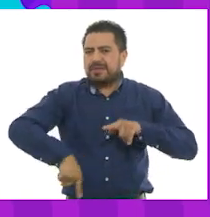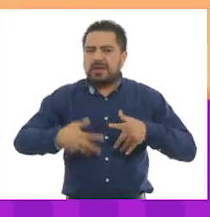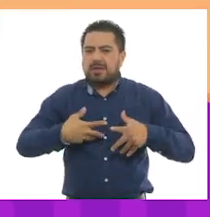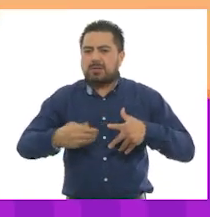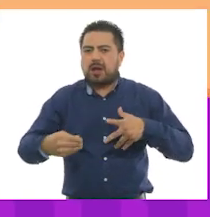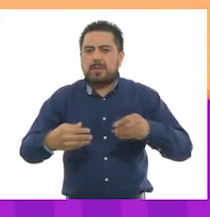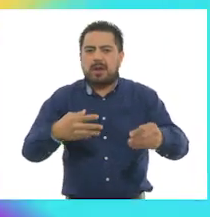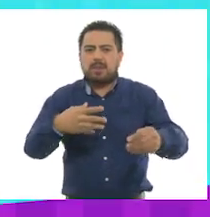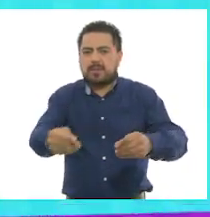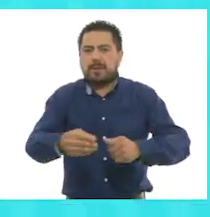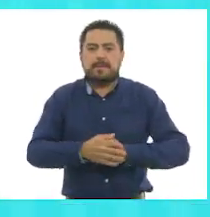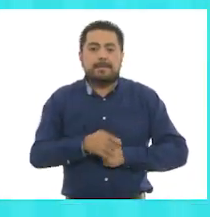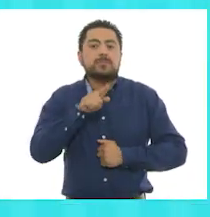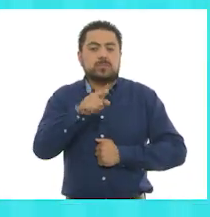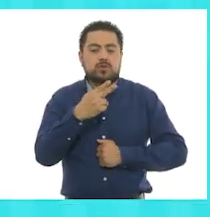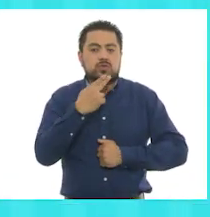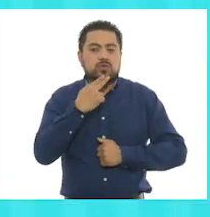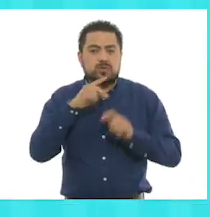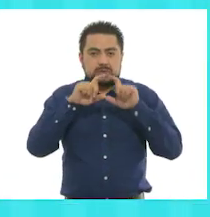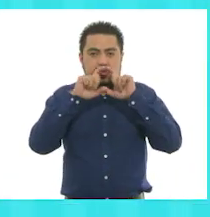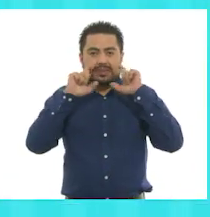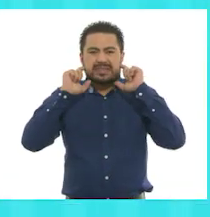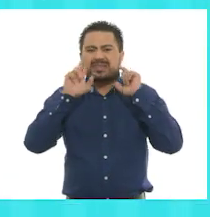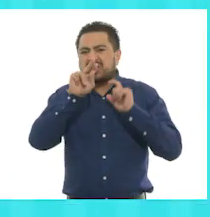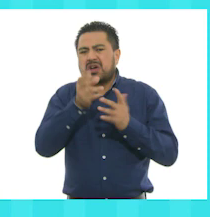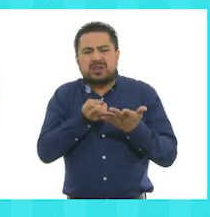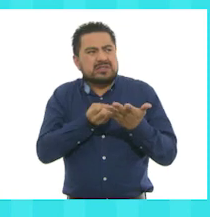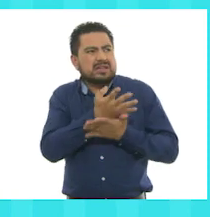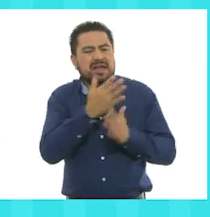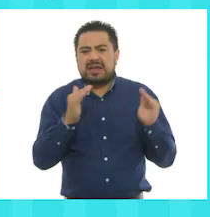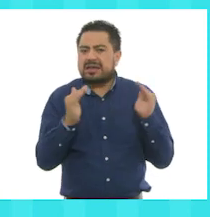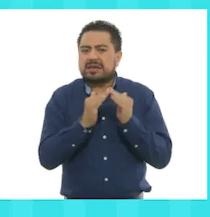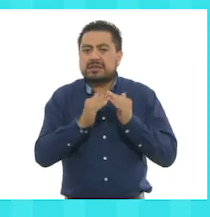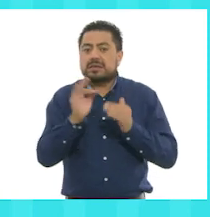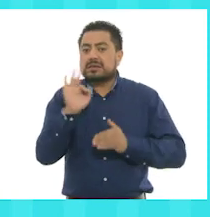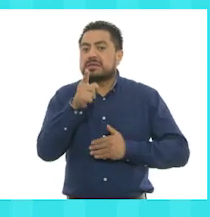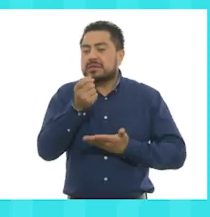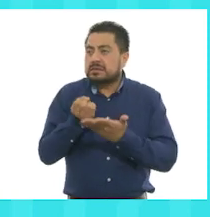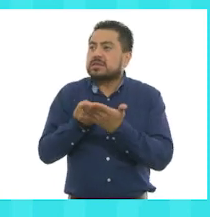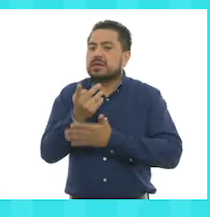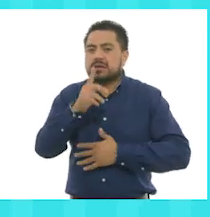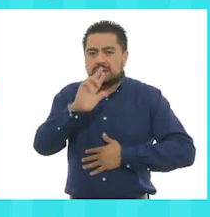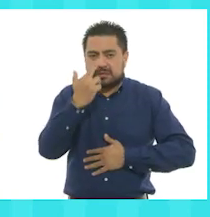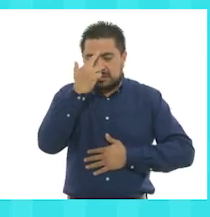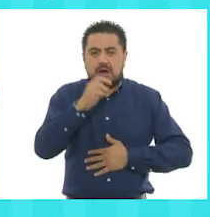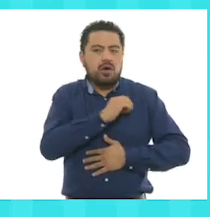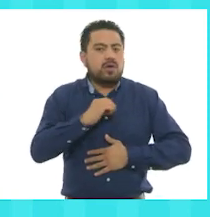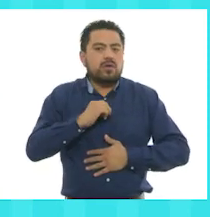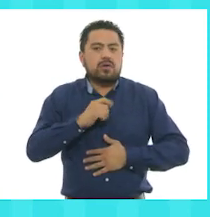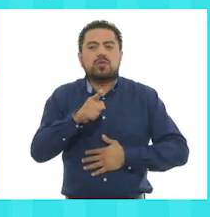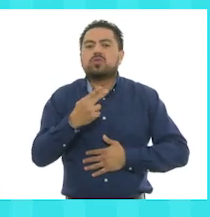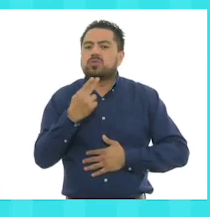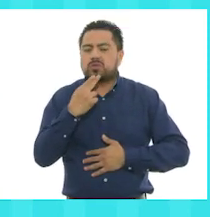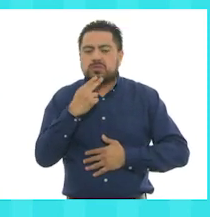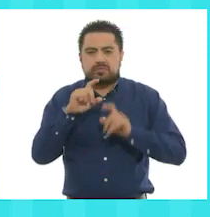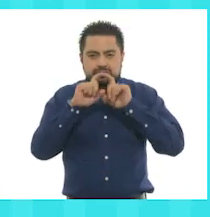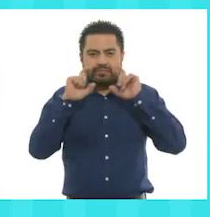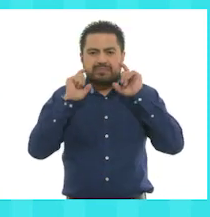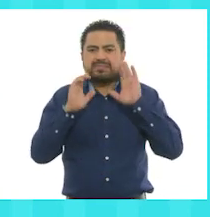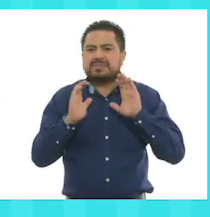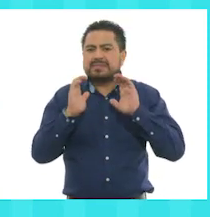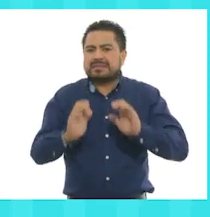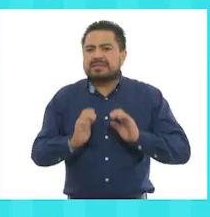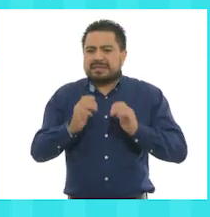contagiarnos. Utiliza cubrebocas. No salgas de casa. Si tienes que hacerlo, recuerda que es obligatorio utilizarlo. Mantén